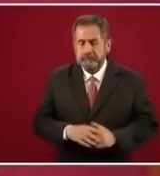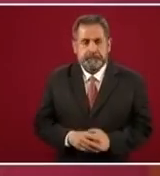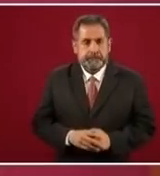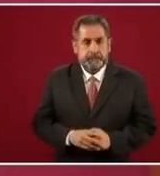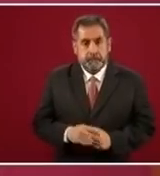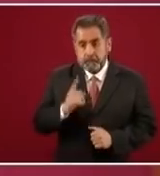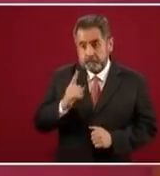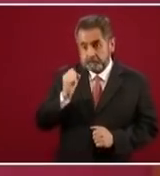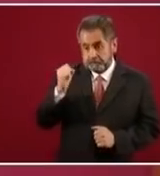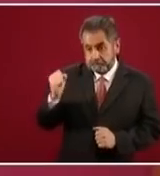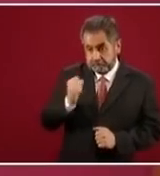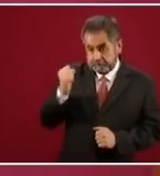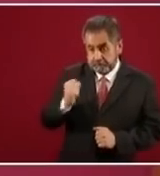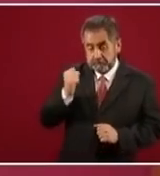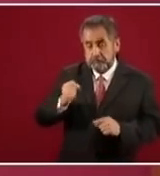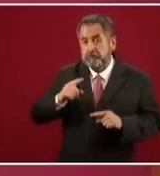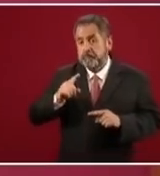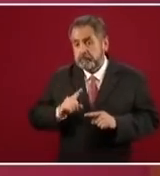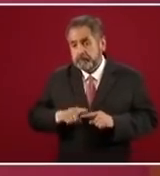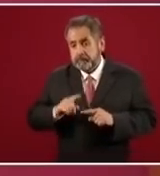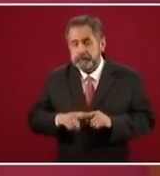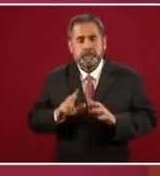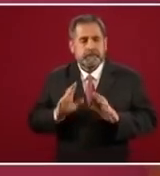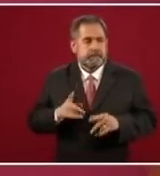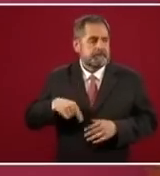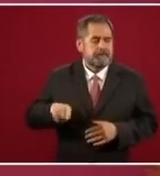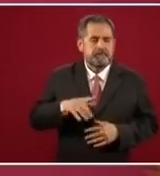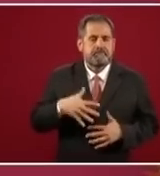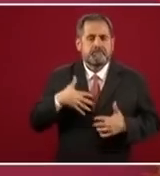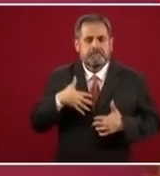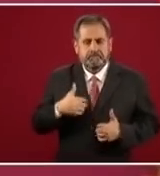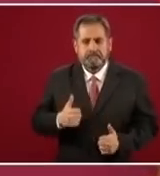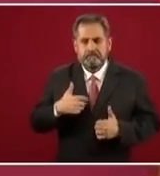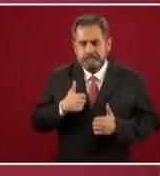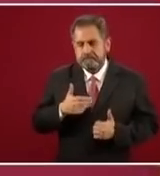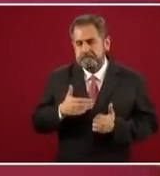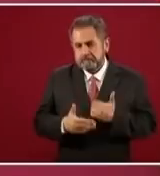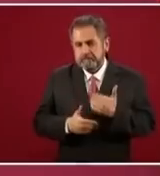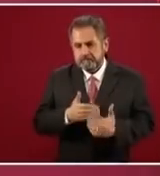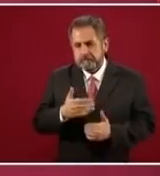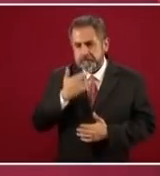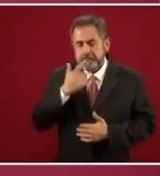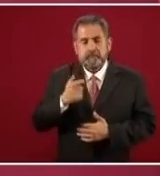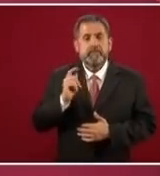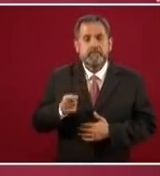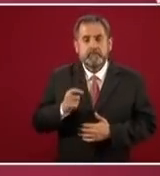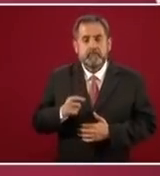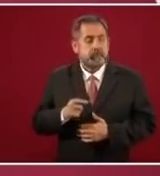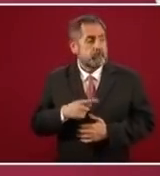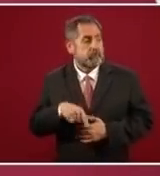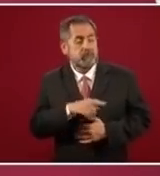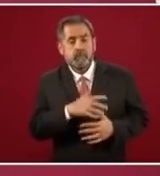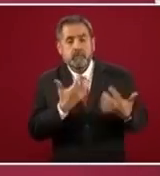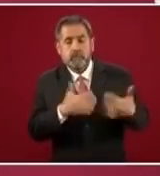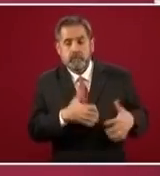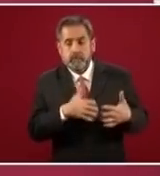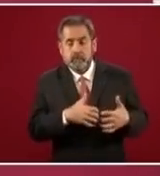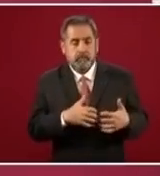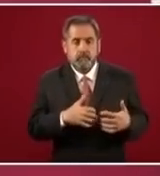Afortunadamente, se ha ido entendiendo, no hay empresas